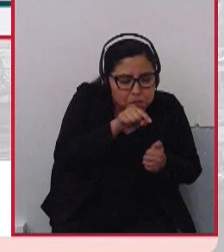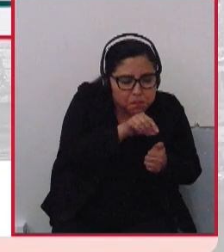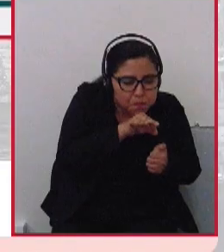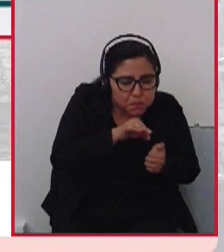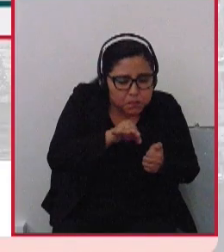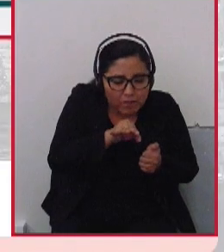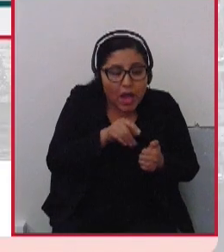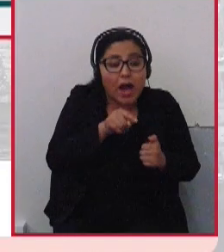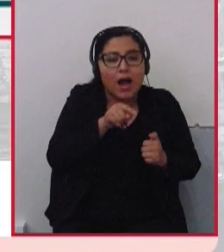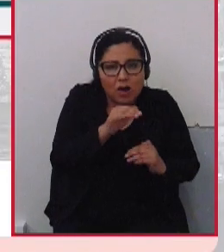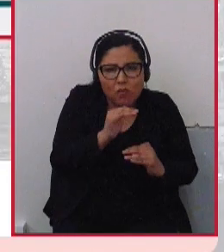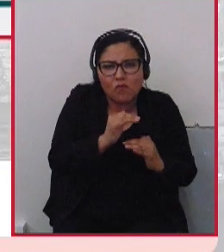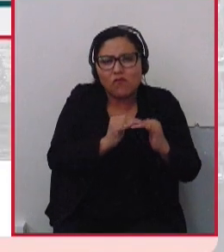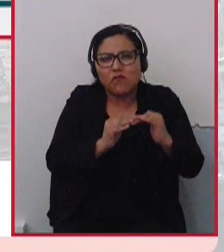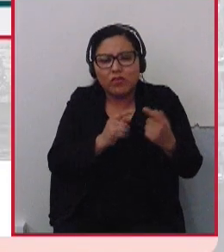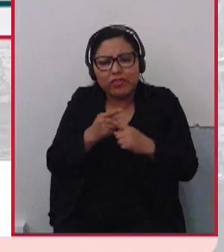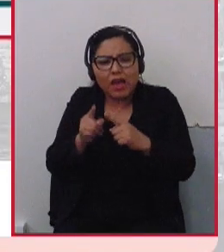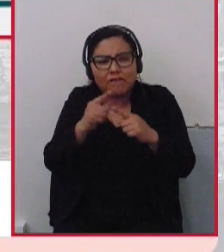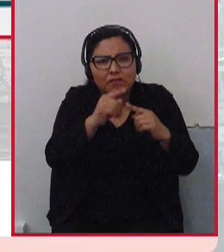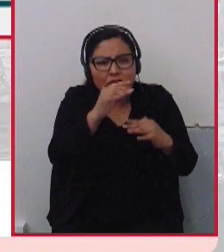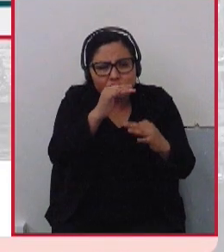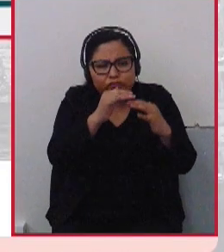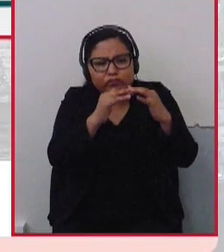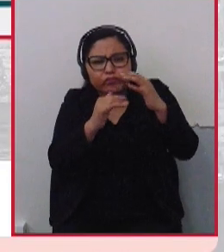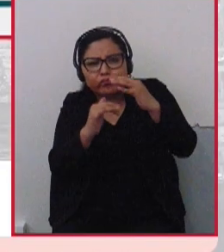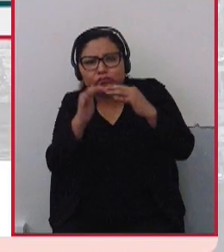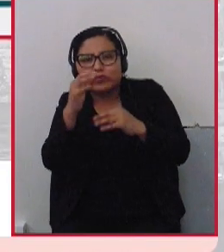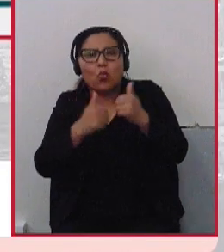cómo afrontar esas diferencias en la flotabilidad.